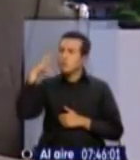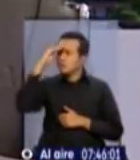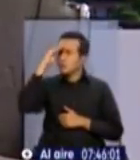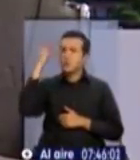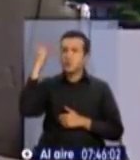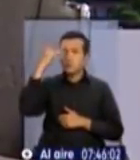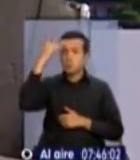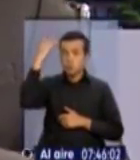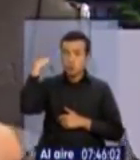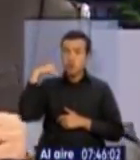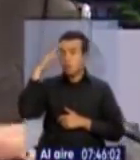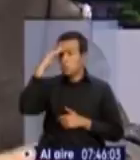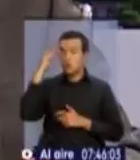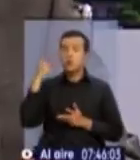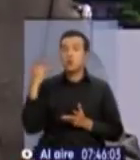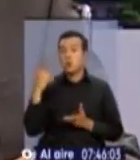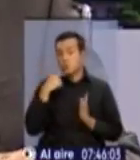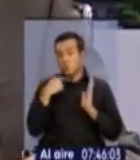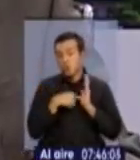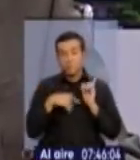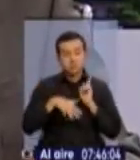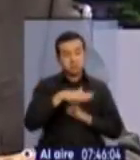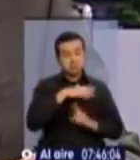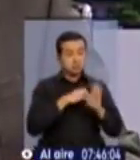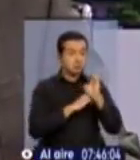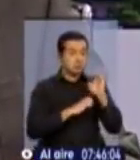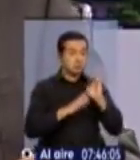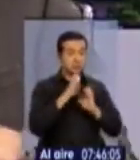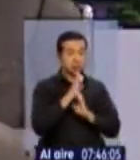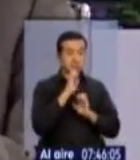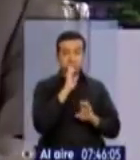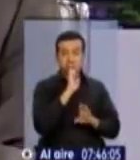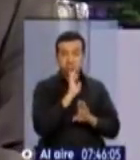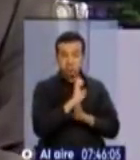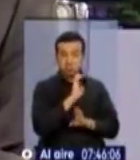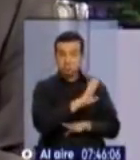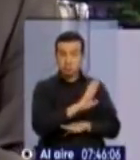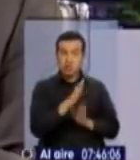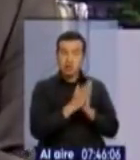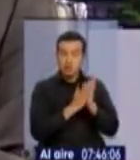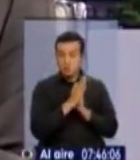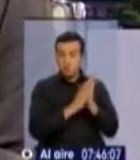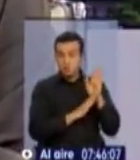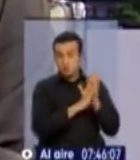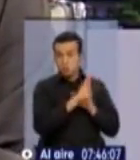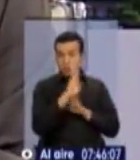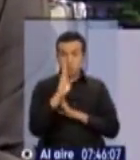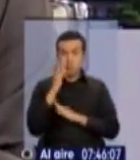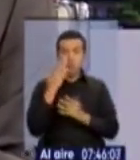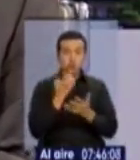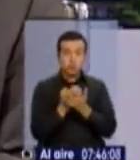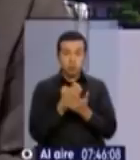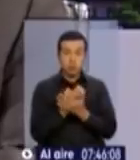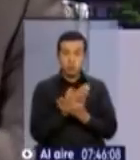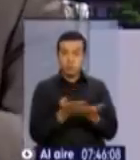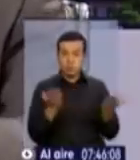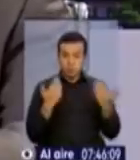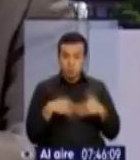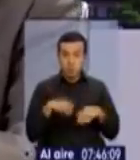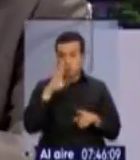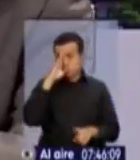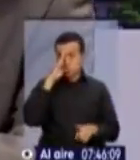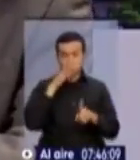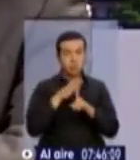digamos las condiciones estructurales para que el país aproveche eso en un tipo de economía que justamente cumpla la meta que dice la ministra